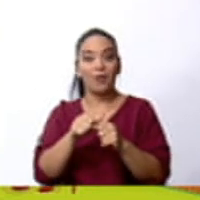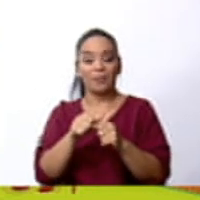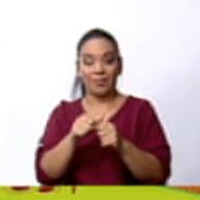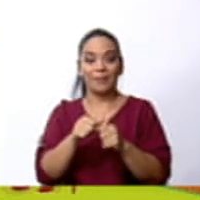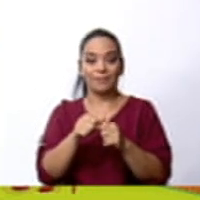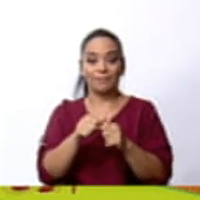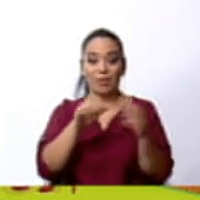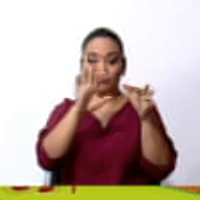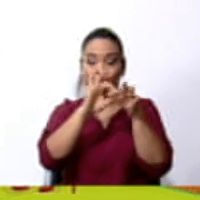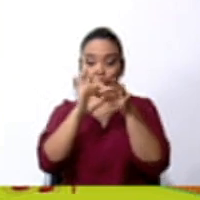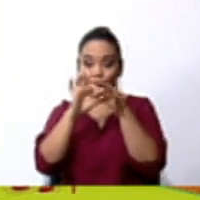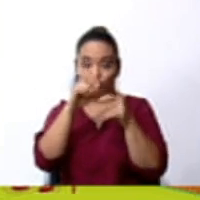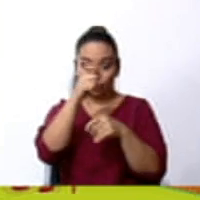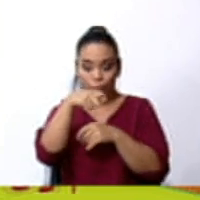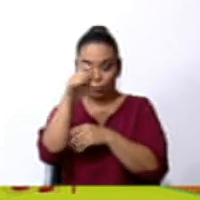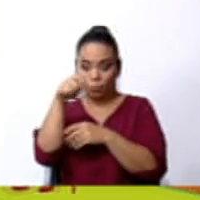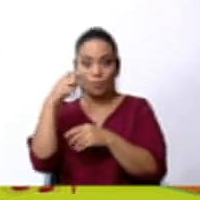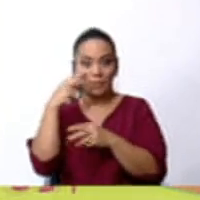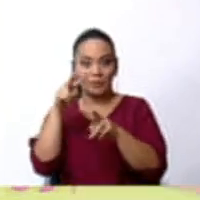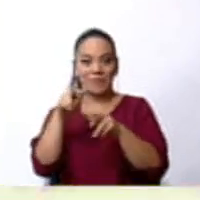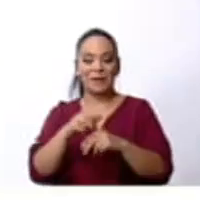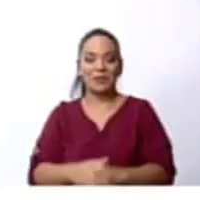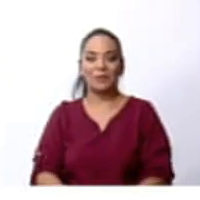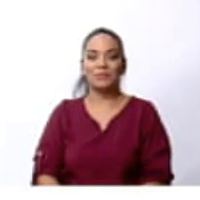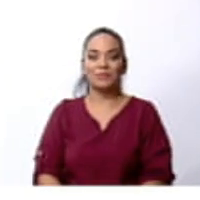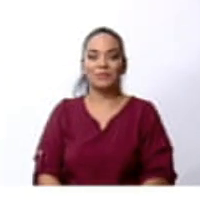la letra cursiva. Vamos a verlas.